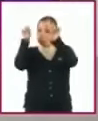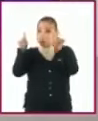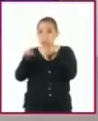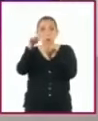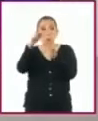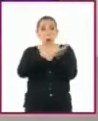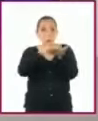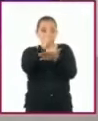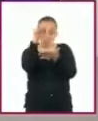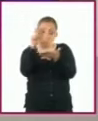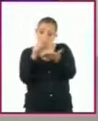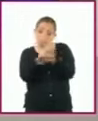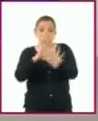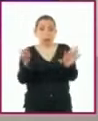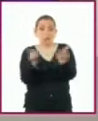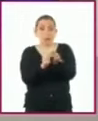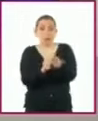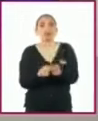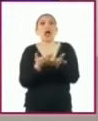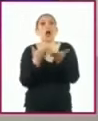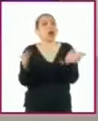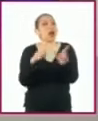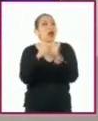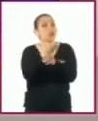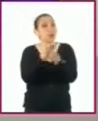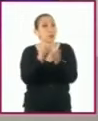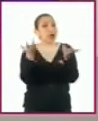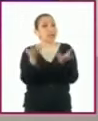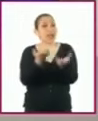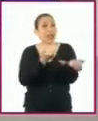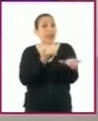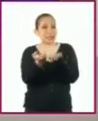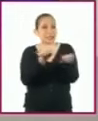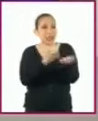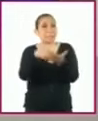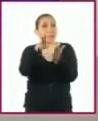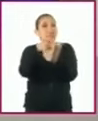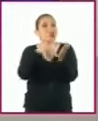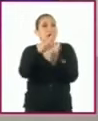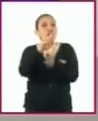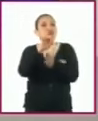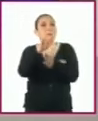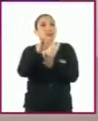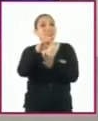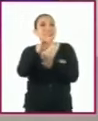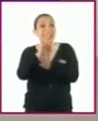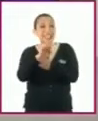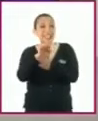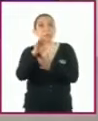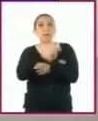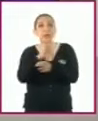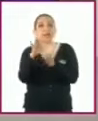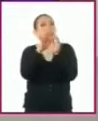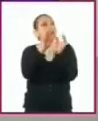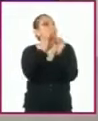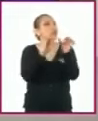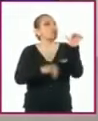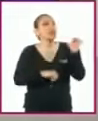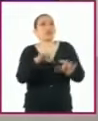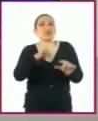en el papel. Los invitamos a realizar un ejercicio de pintura rupestre. Para ello pueden describir una